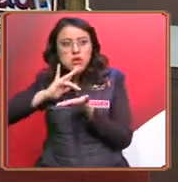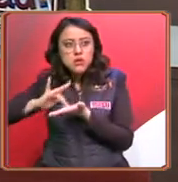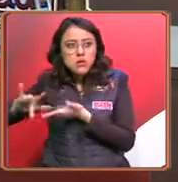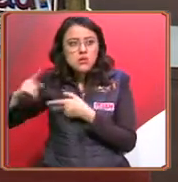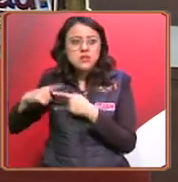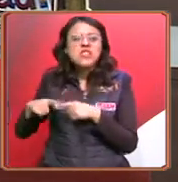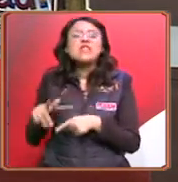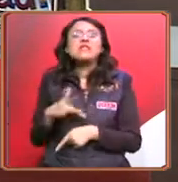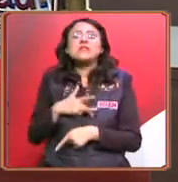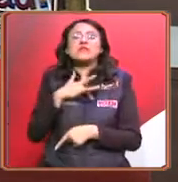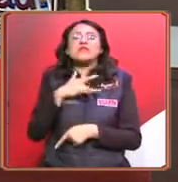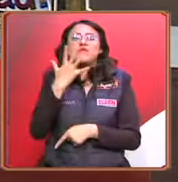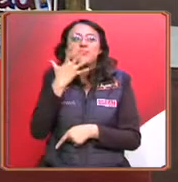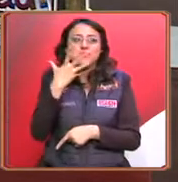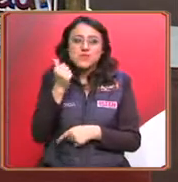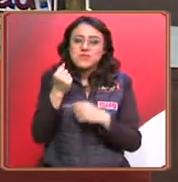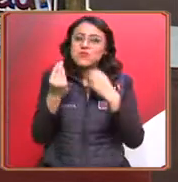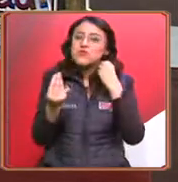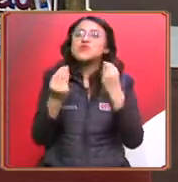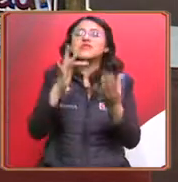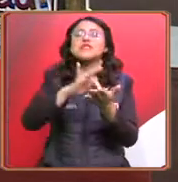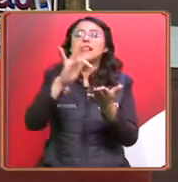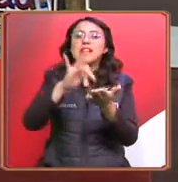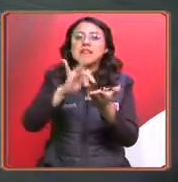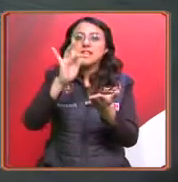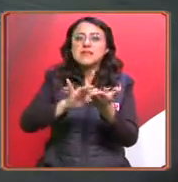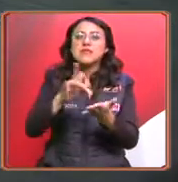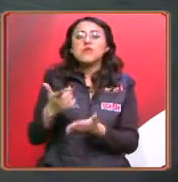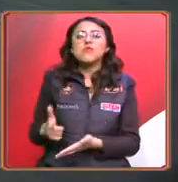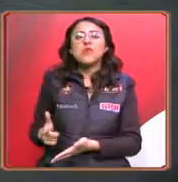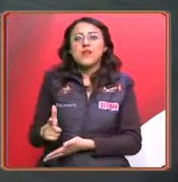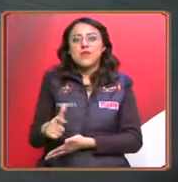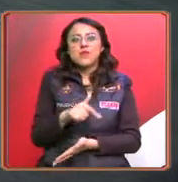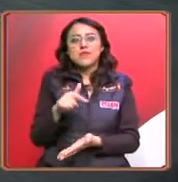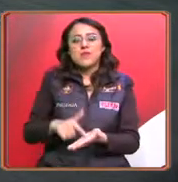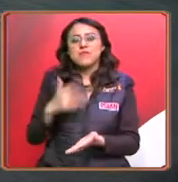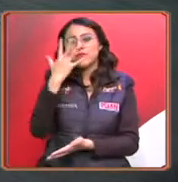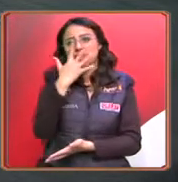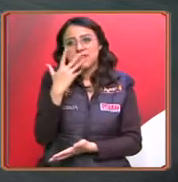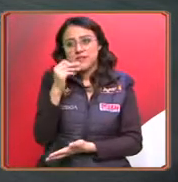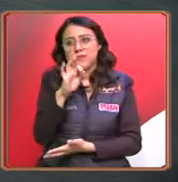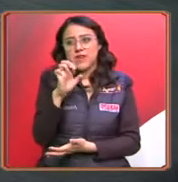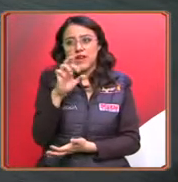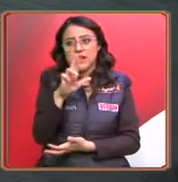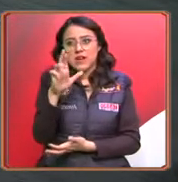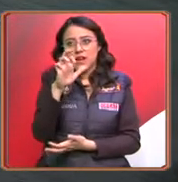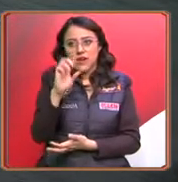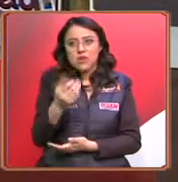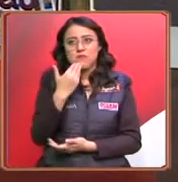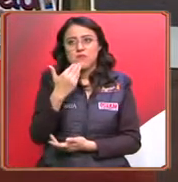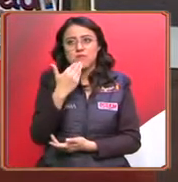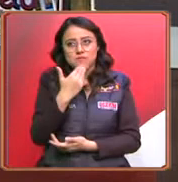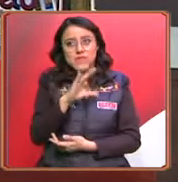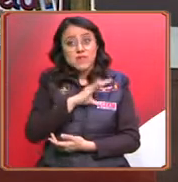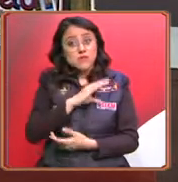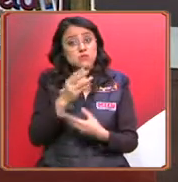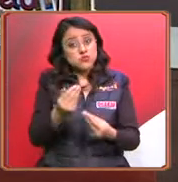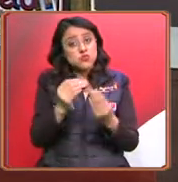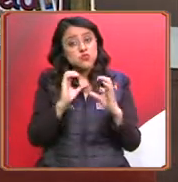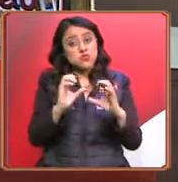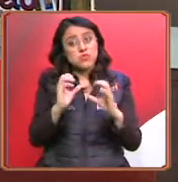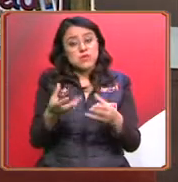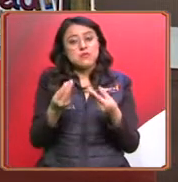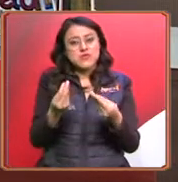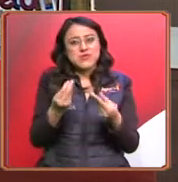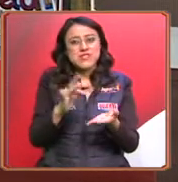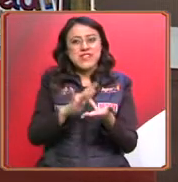sentir su presencia. Mil gracias. Y Guanajuato, pues la sede de Ferrero. Entonces, aquí en México, son bien consentidazos y bien cuidados